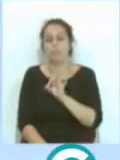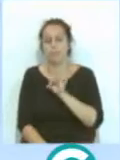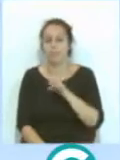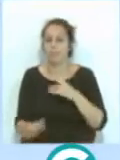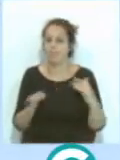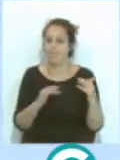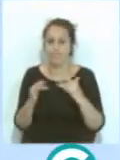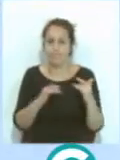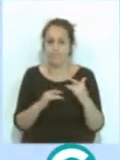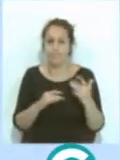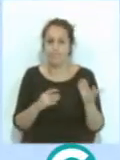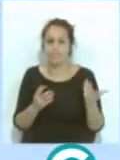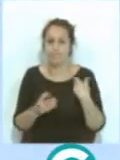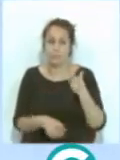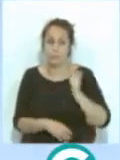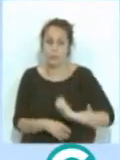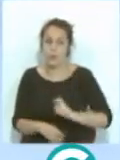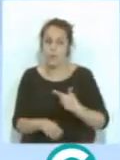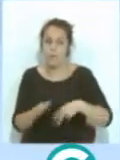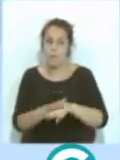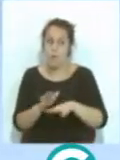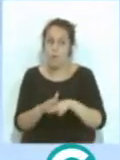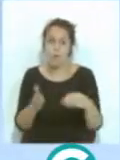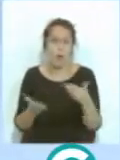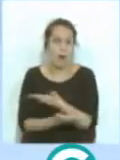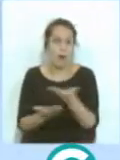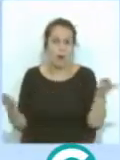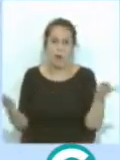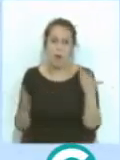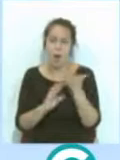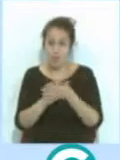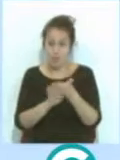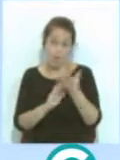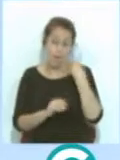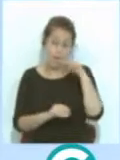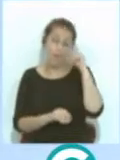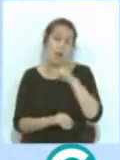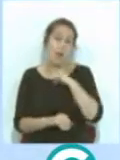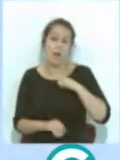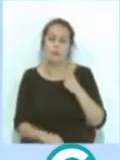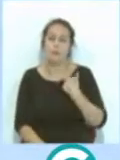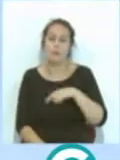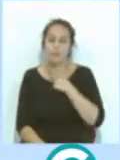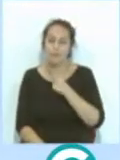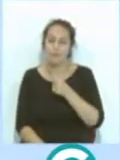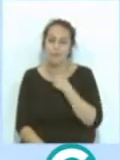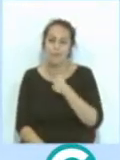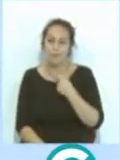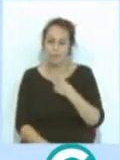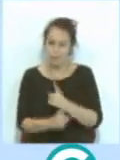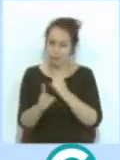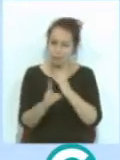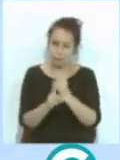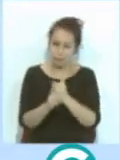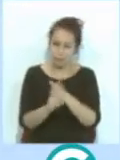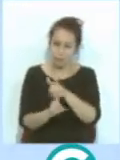partido que a todo profesional del fútbol, hablo por experiencia propia, nos gustaba enfrentarnos, porque a